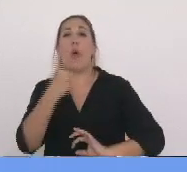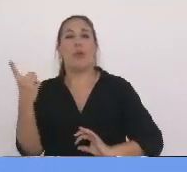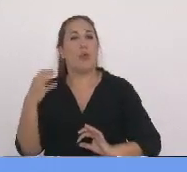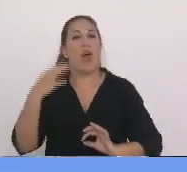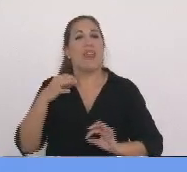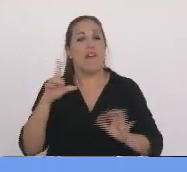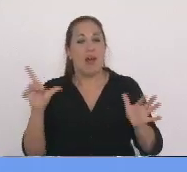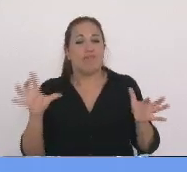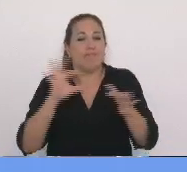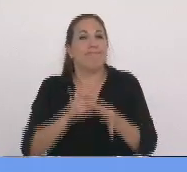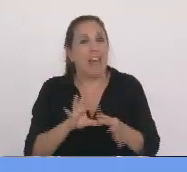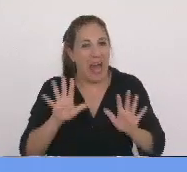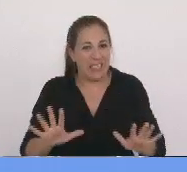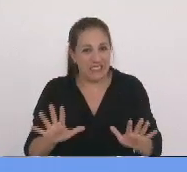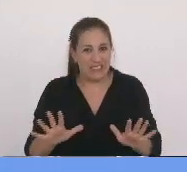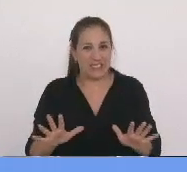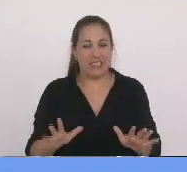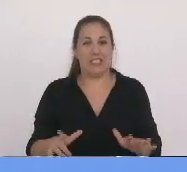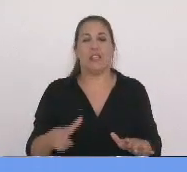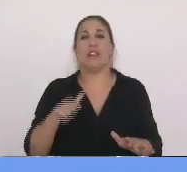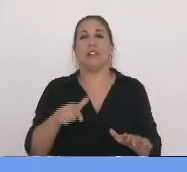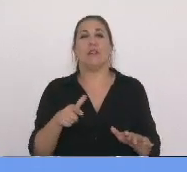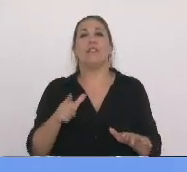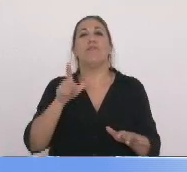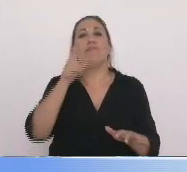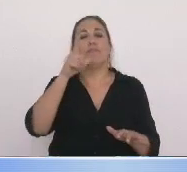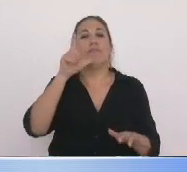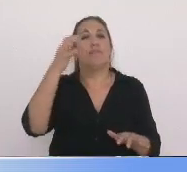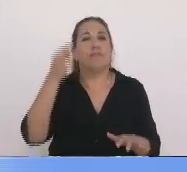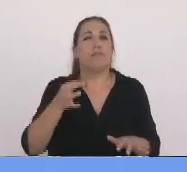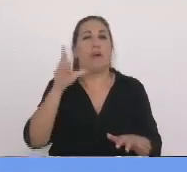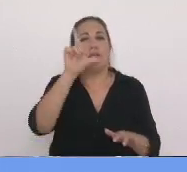también se dijo aquí federalización de criterios